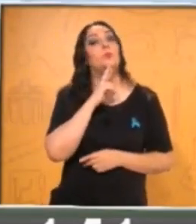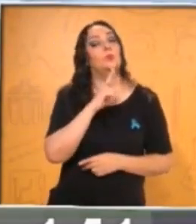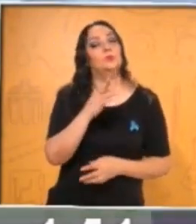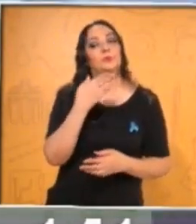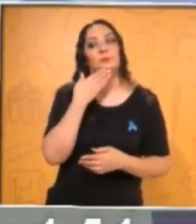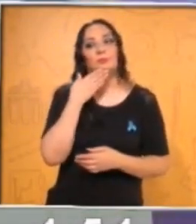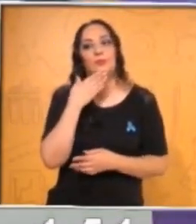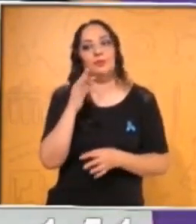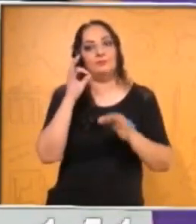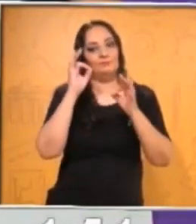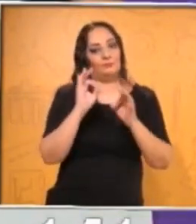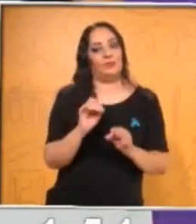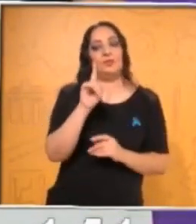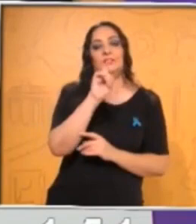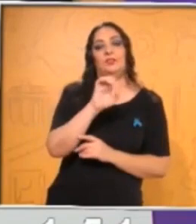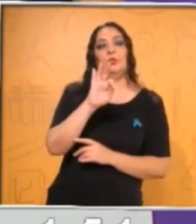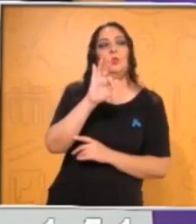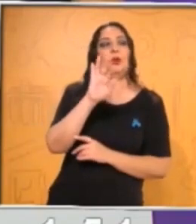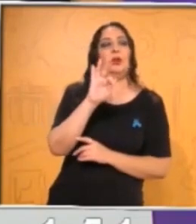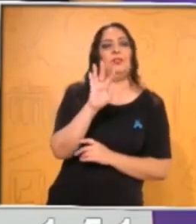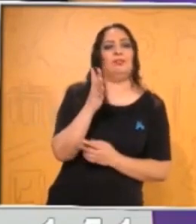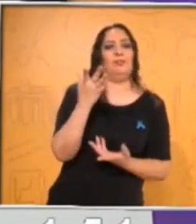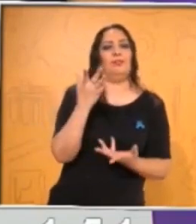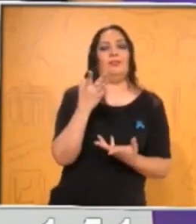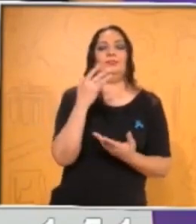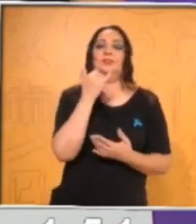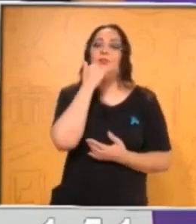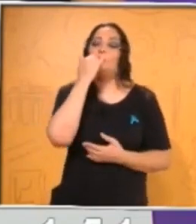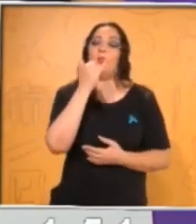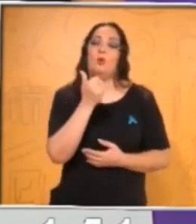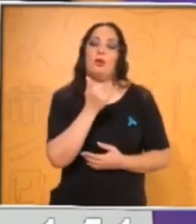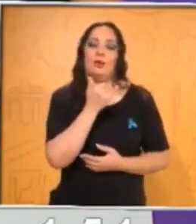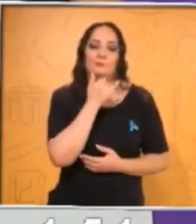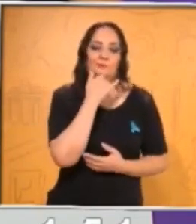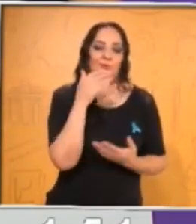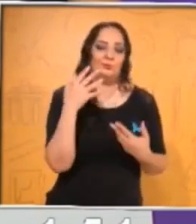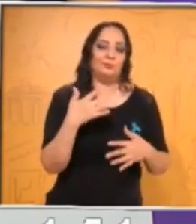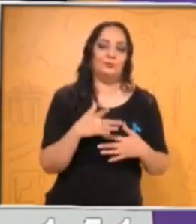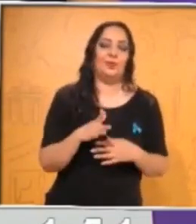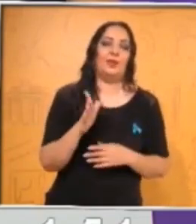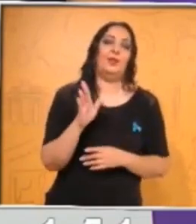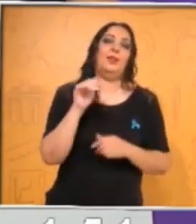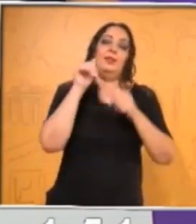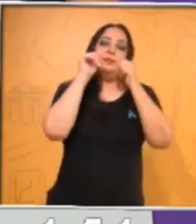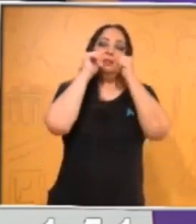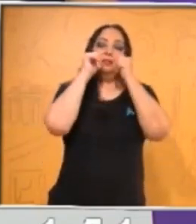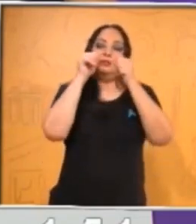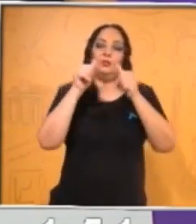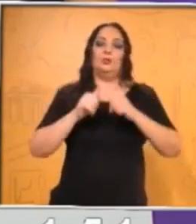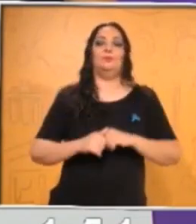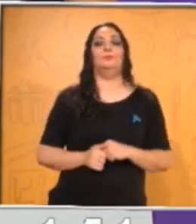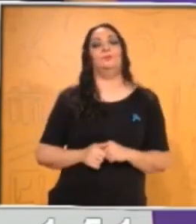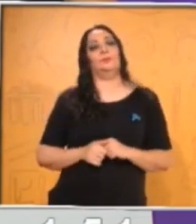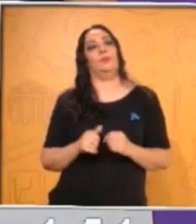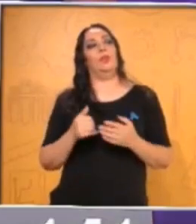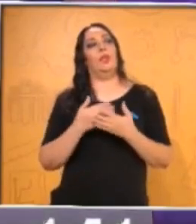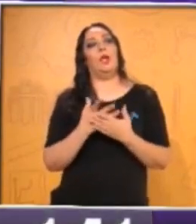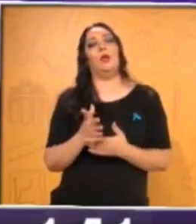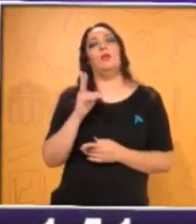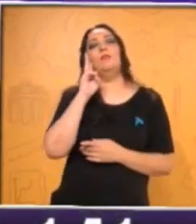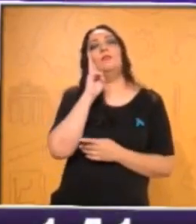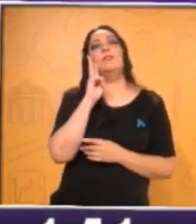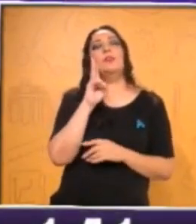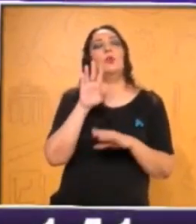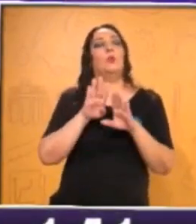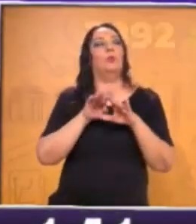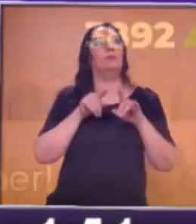correctamente. 140, 109 y 115, pues ahí les faltó poner un poquito más de atención. Vamos a ver la tabla para